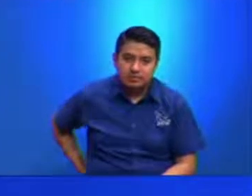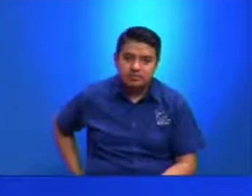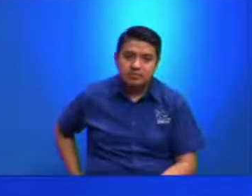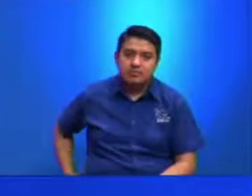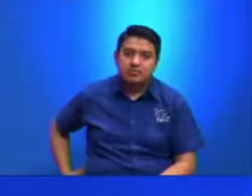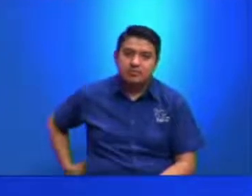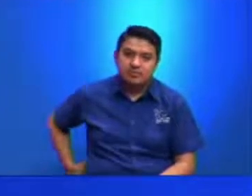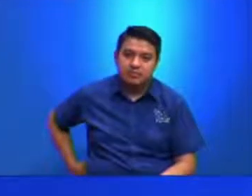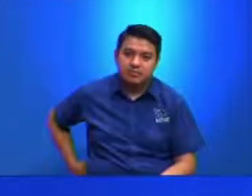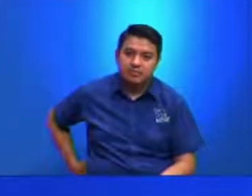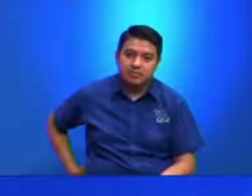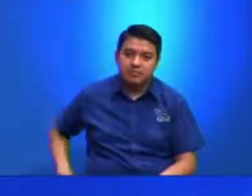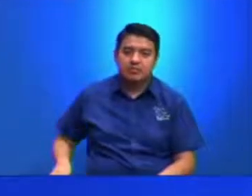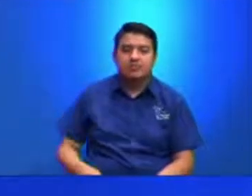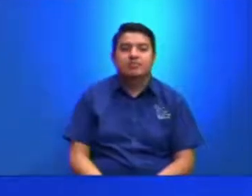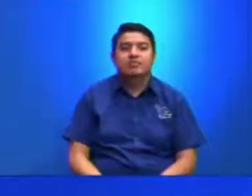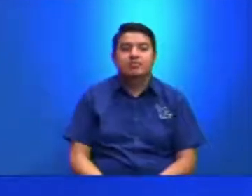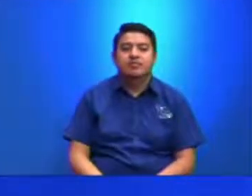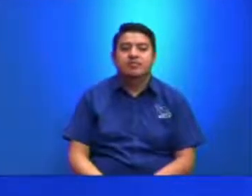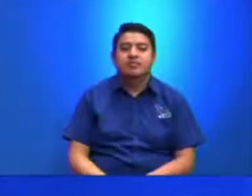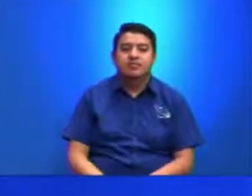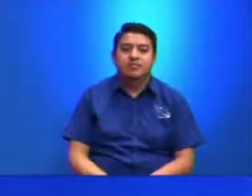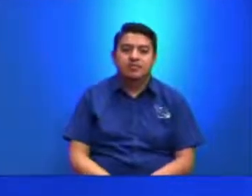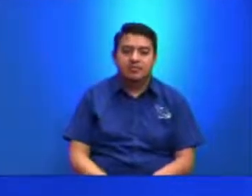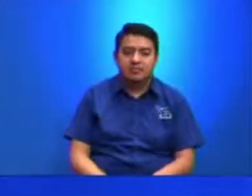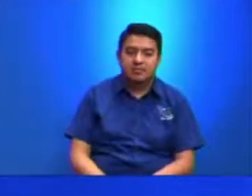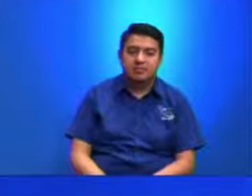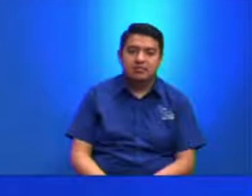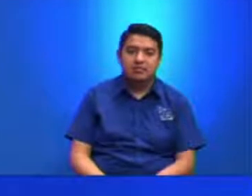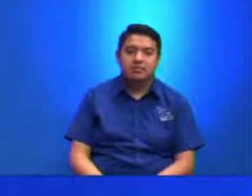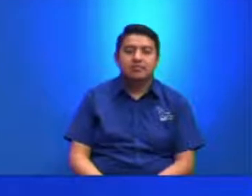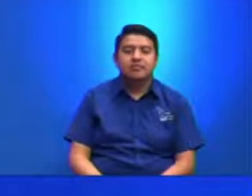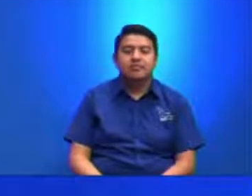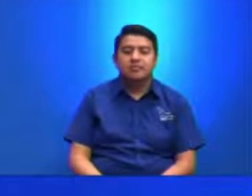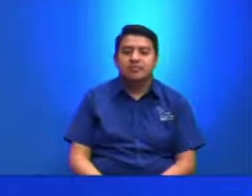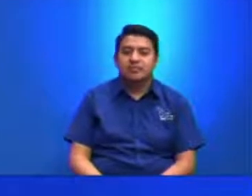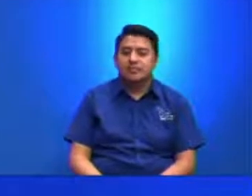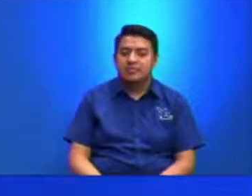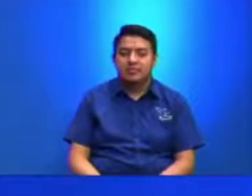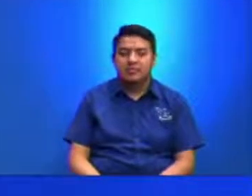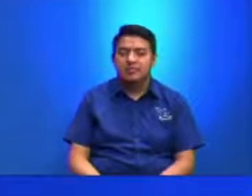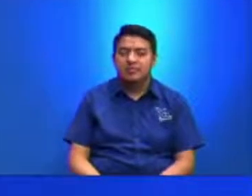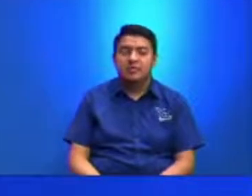tristeza y el gemido huirán. ¿No se acuerda? Ustedes que